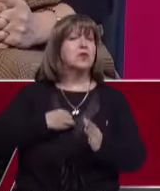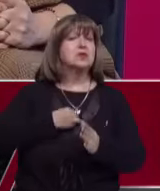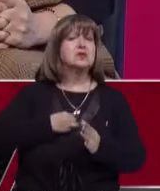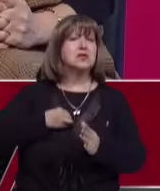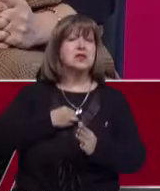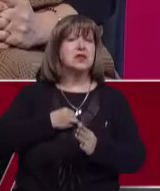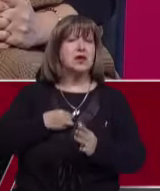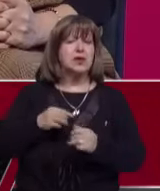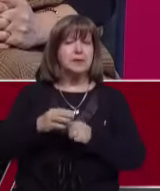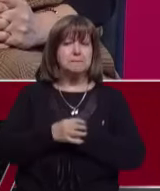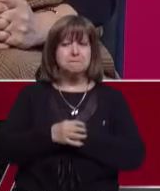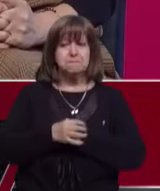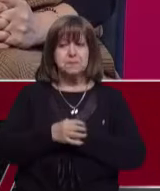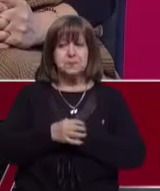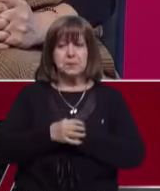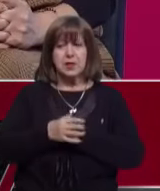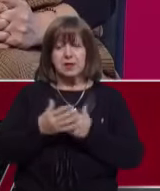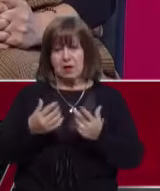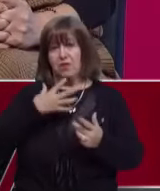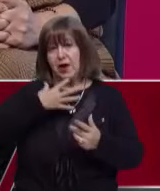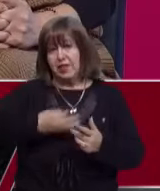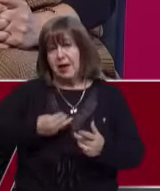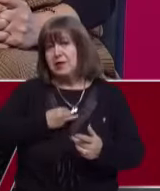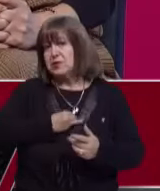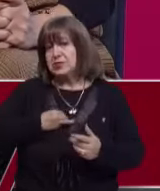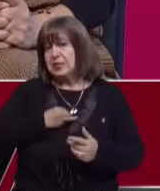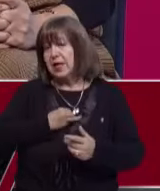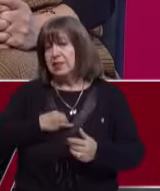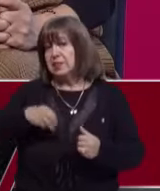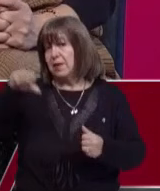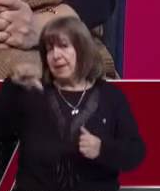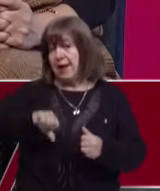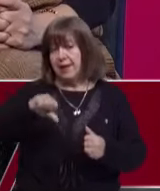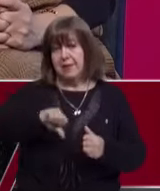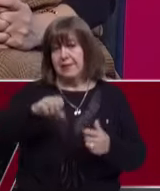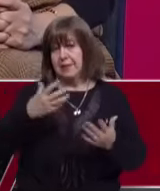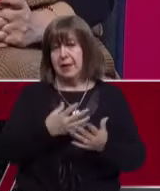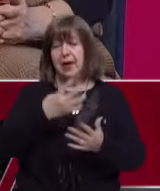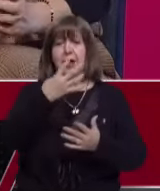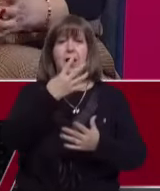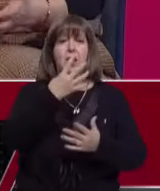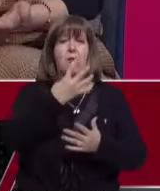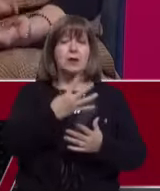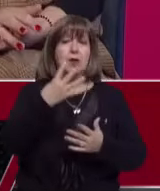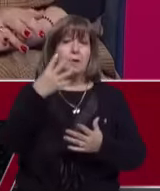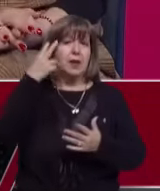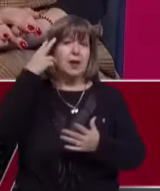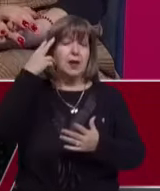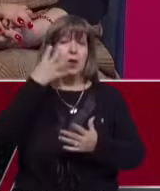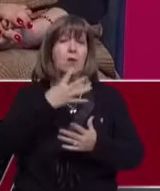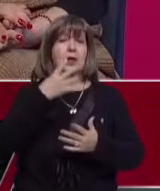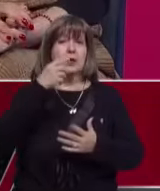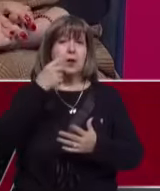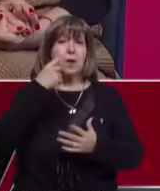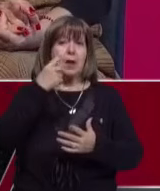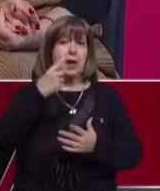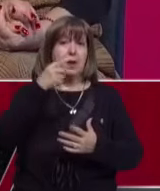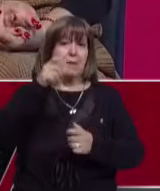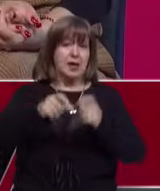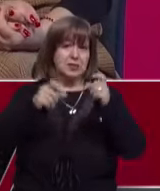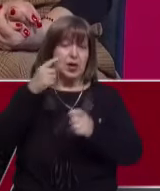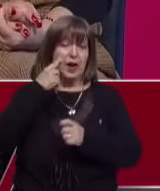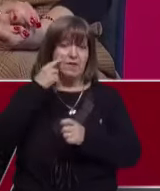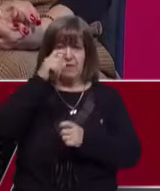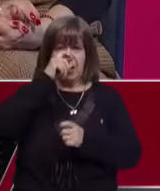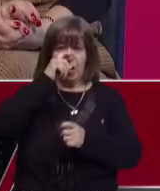amargo con una un pueblo de 4000 bueno 3999 eran 4000 ahora falta uno en el